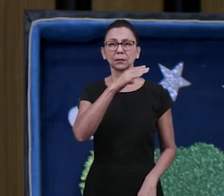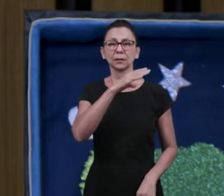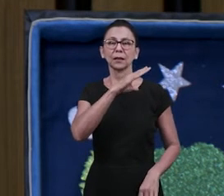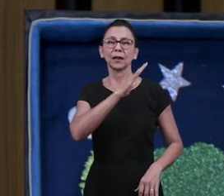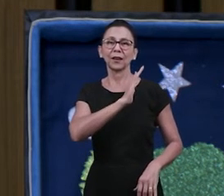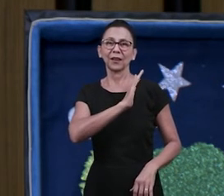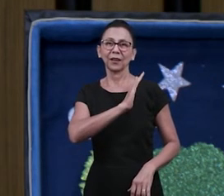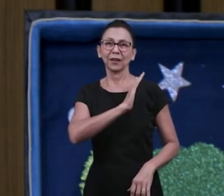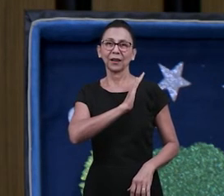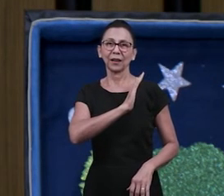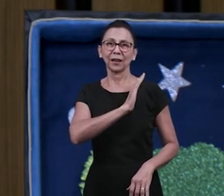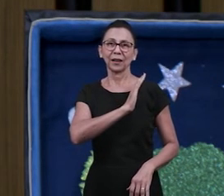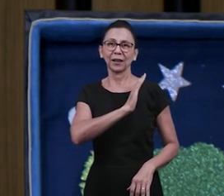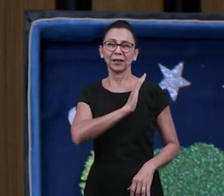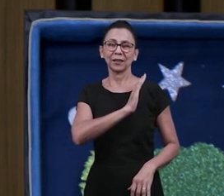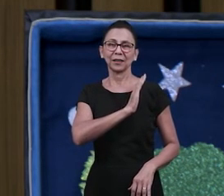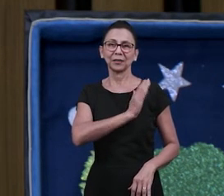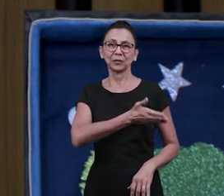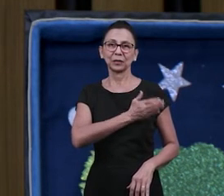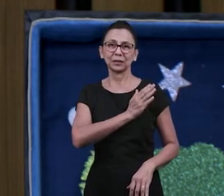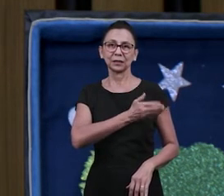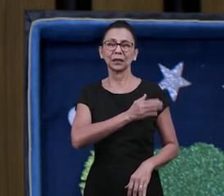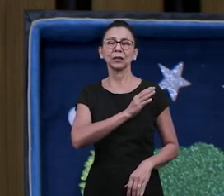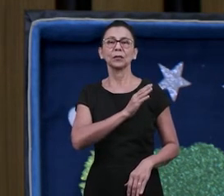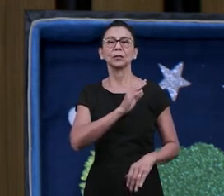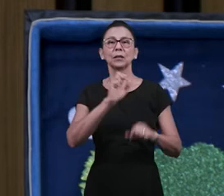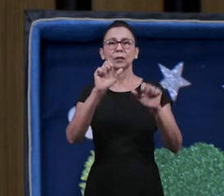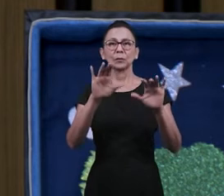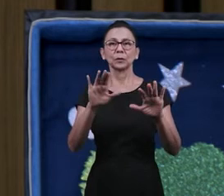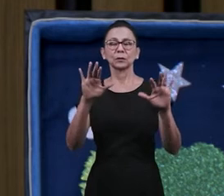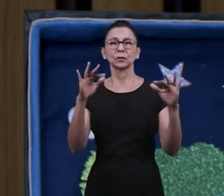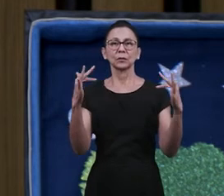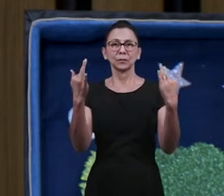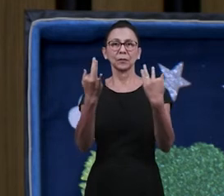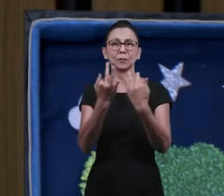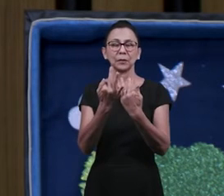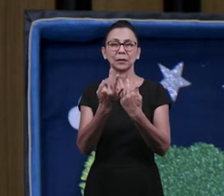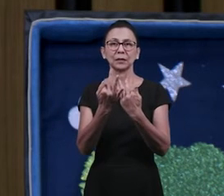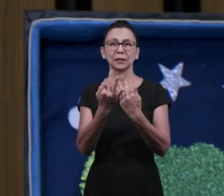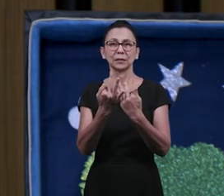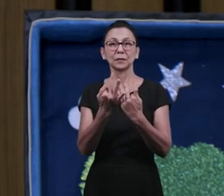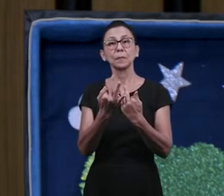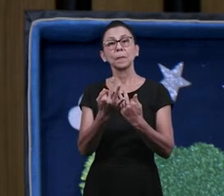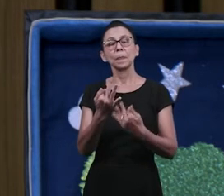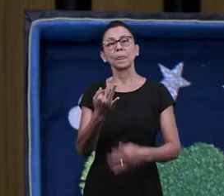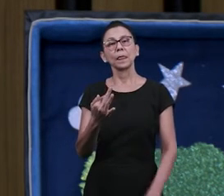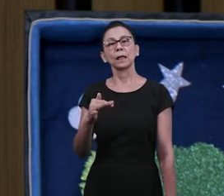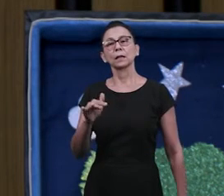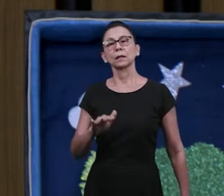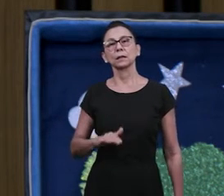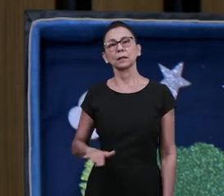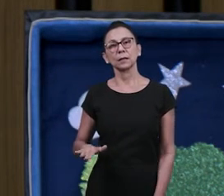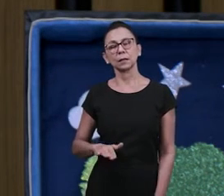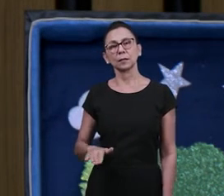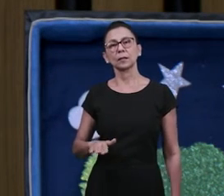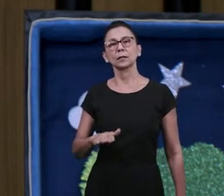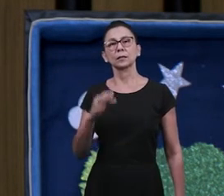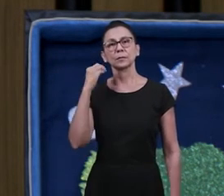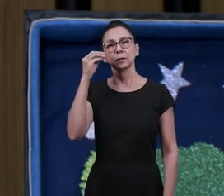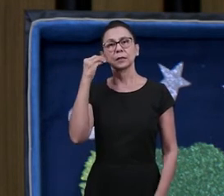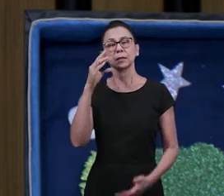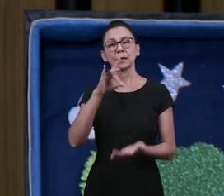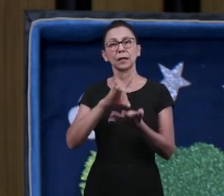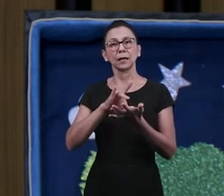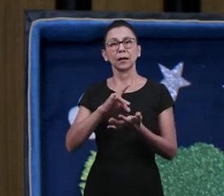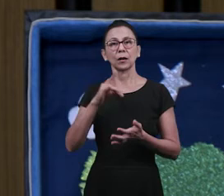familias y que los niños vivan una experiencia, un encuentro verdadero con Jesús, que ellos puedan crecer siendo